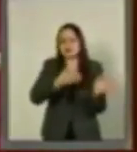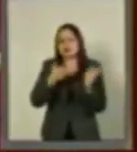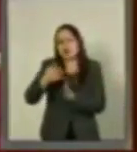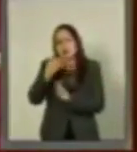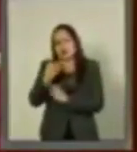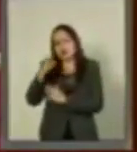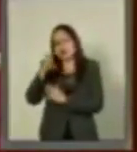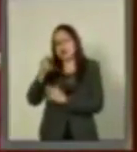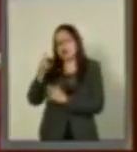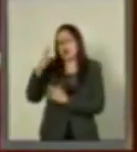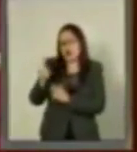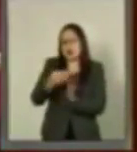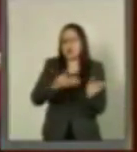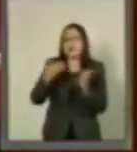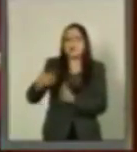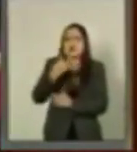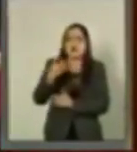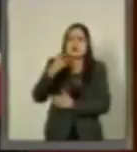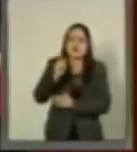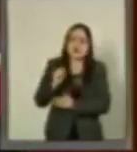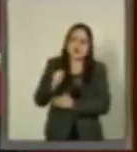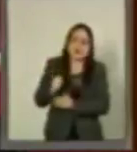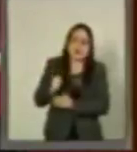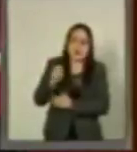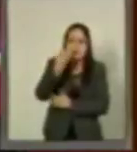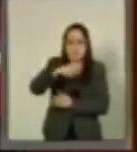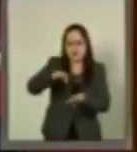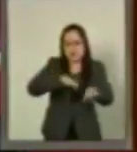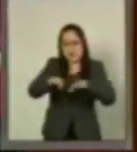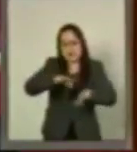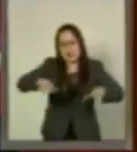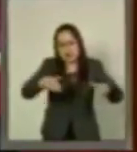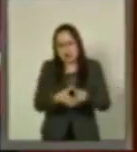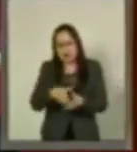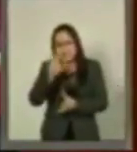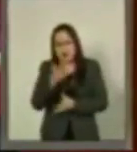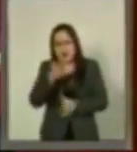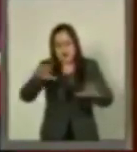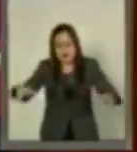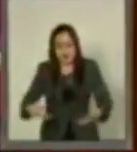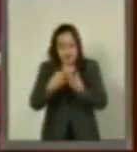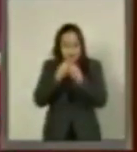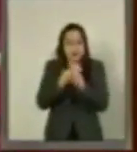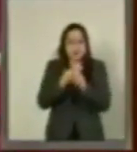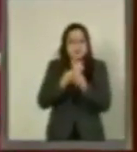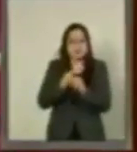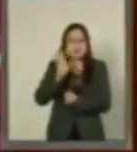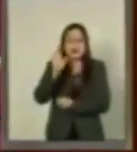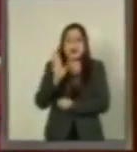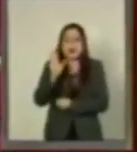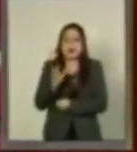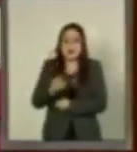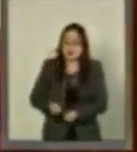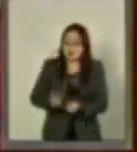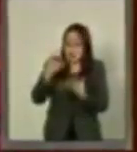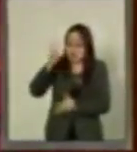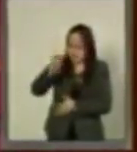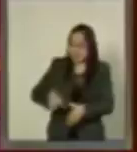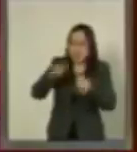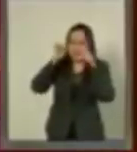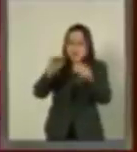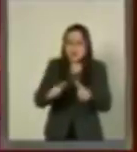439, 2.115 y 460 víctimas de trata de personas aparentemente rescatadas. ¿Sabe cuántas fueron